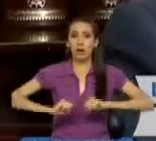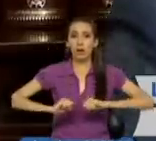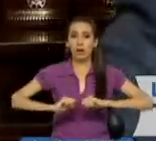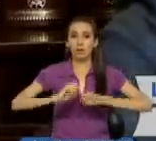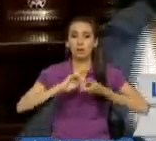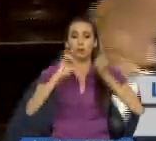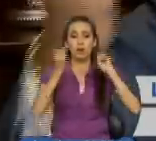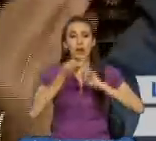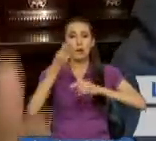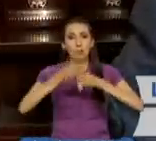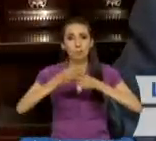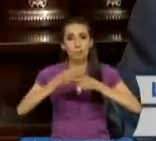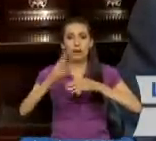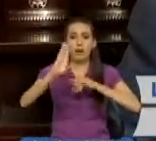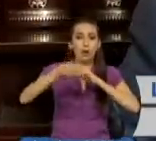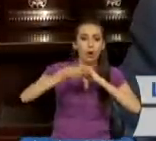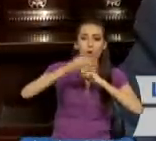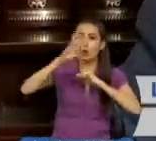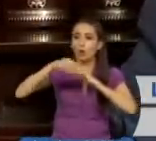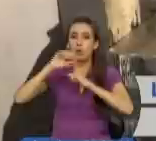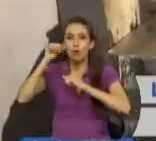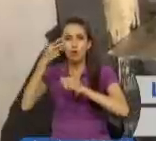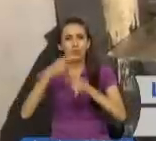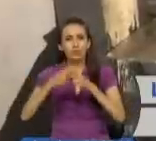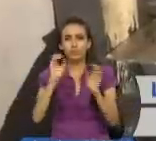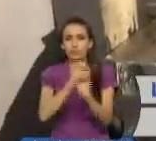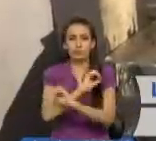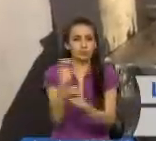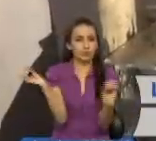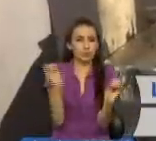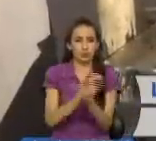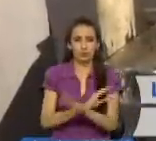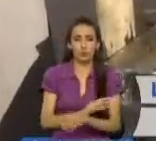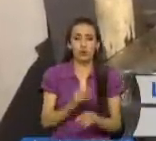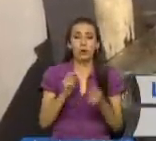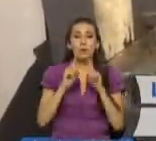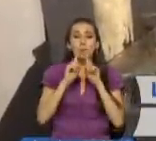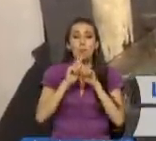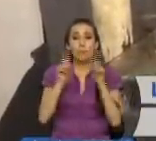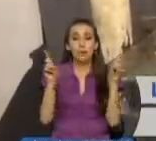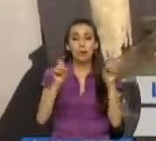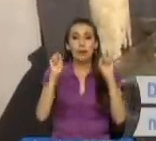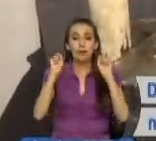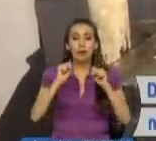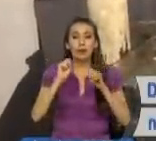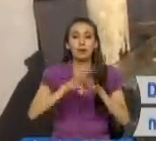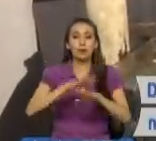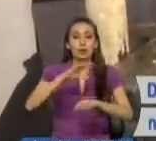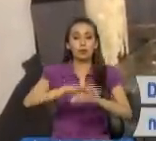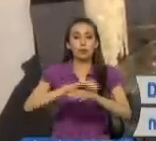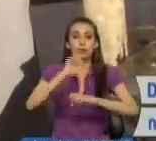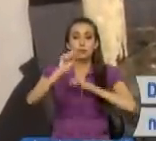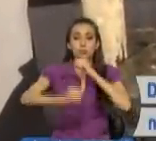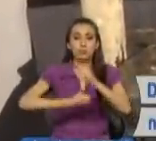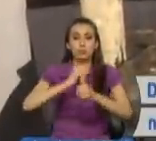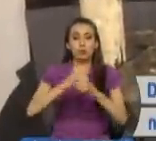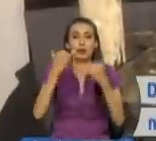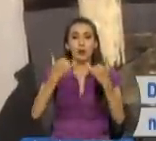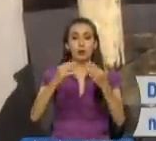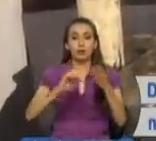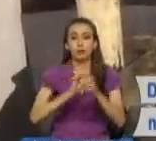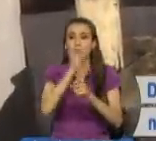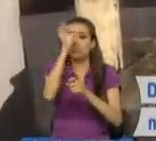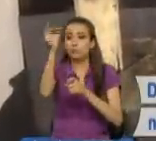otros nombres y Añadir otros no es así además anuncian que pese a que aún no ha sido sentenciado el ahora detenido será